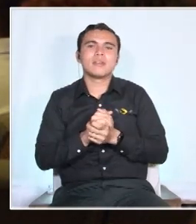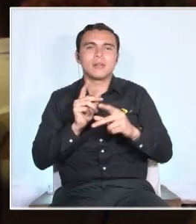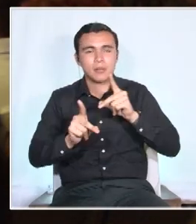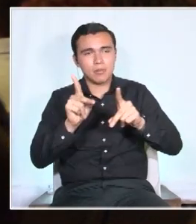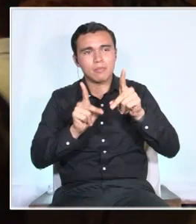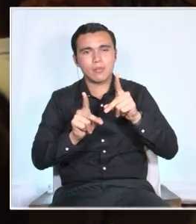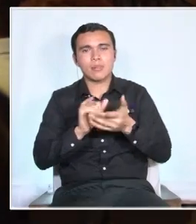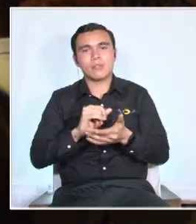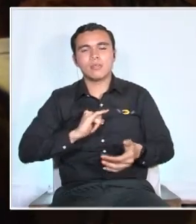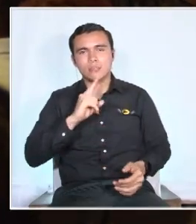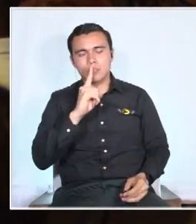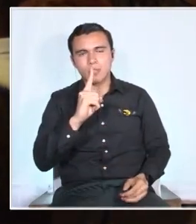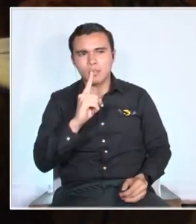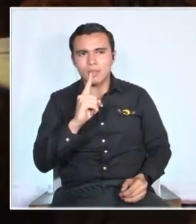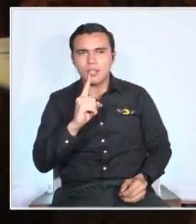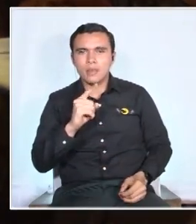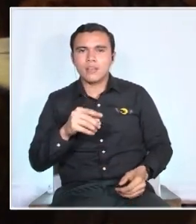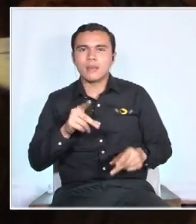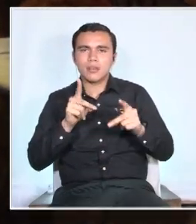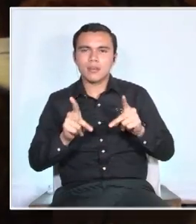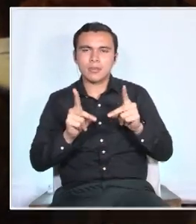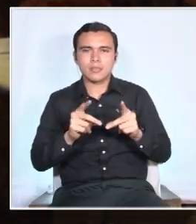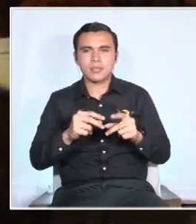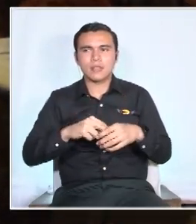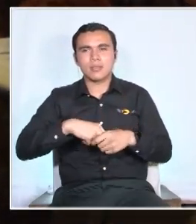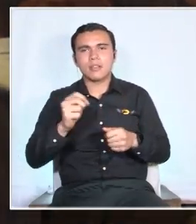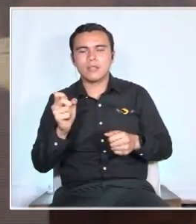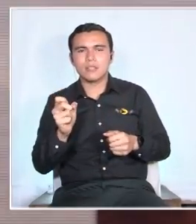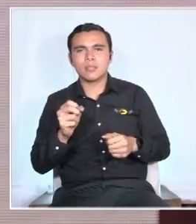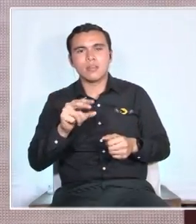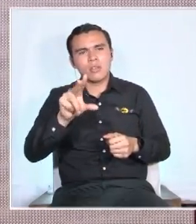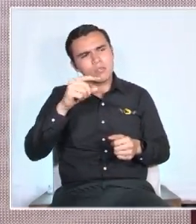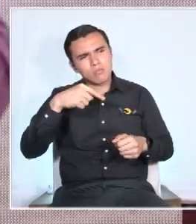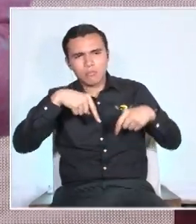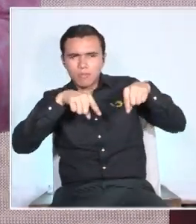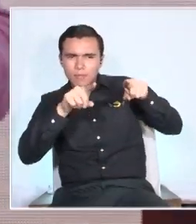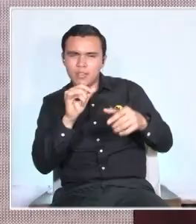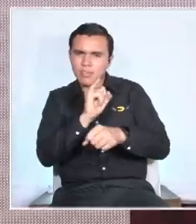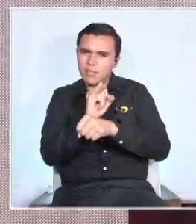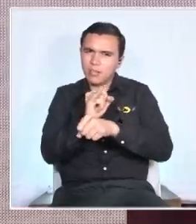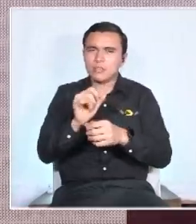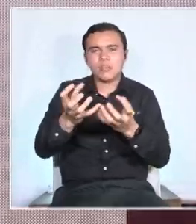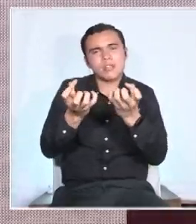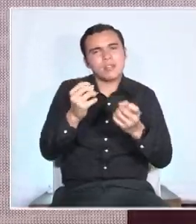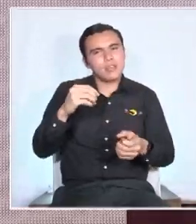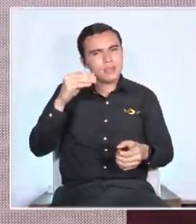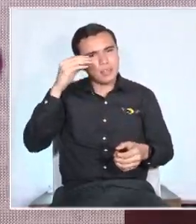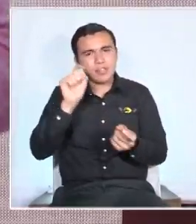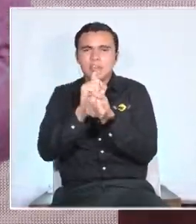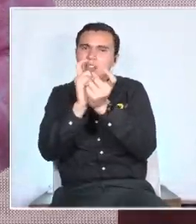soy. La gente le dice a la iglesia, a la gente de afuera le dice: no vayas a esa iglesia porque ahí te quieren lavar el